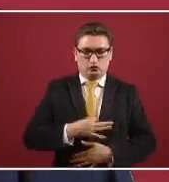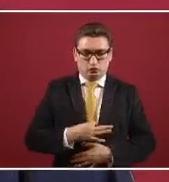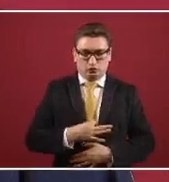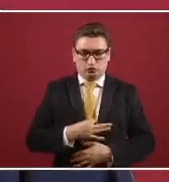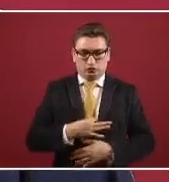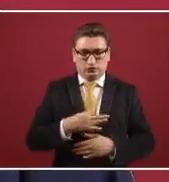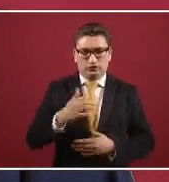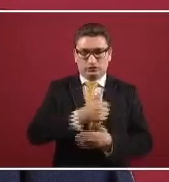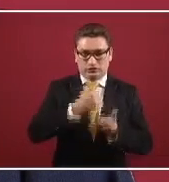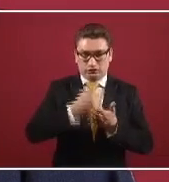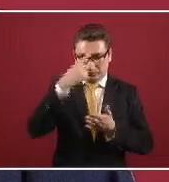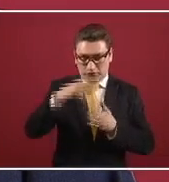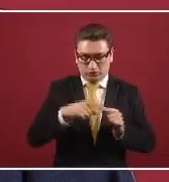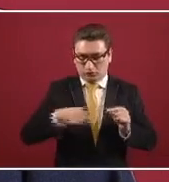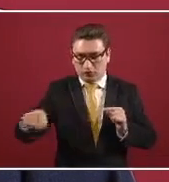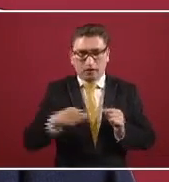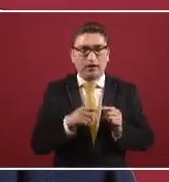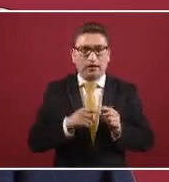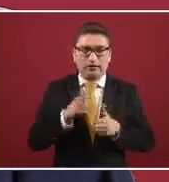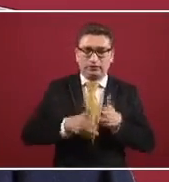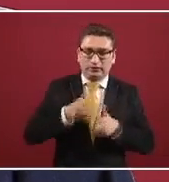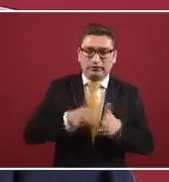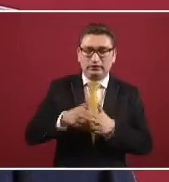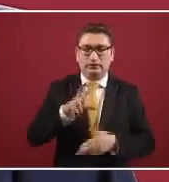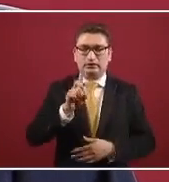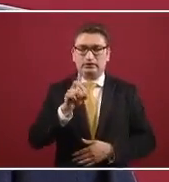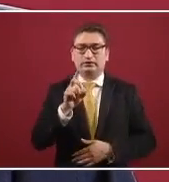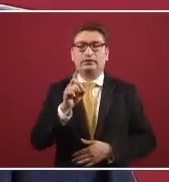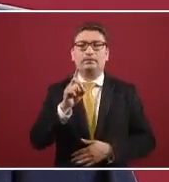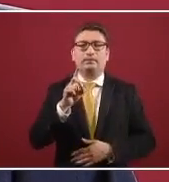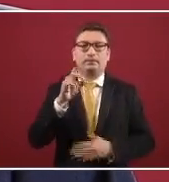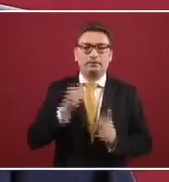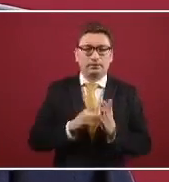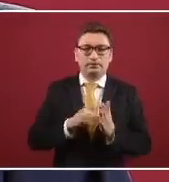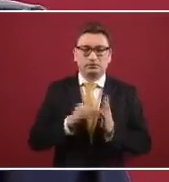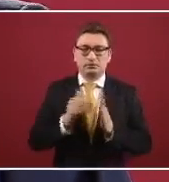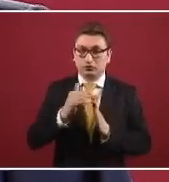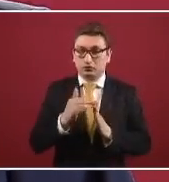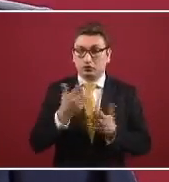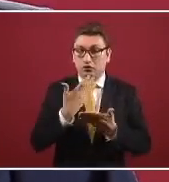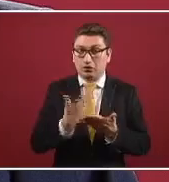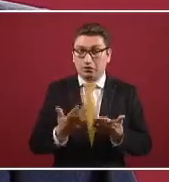30,000 millones y va a terminar costando 90,000,